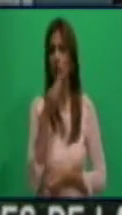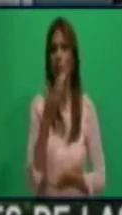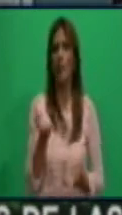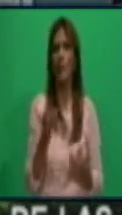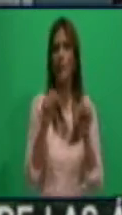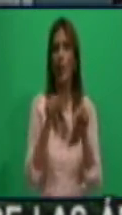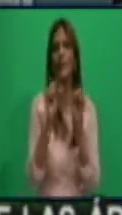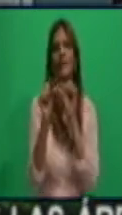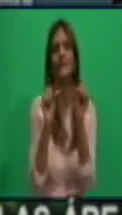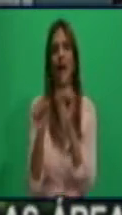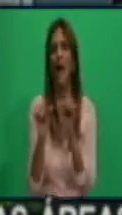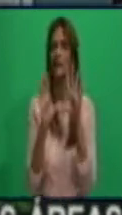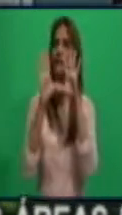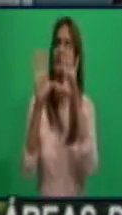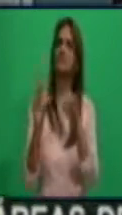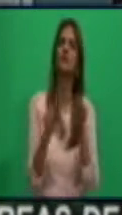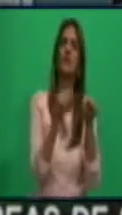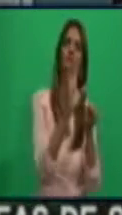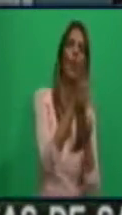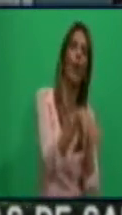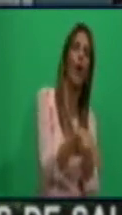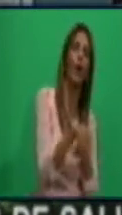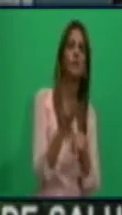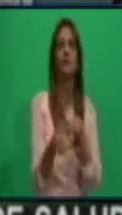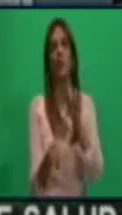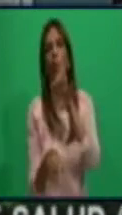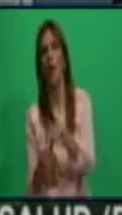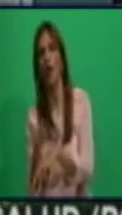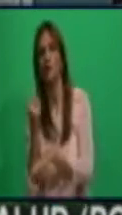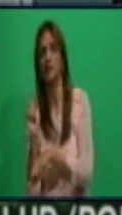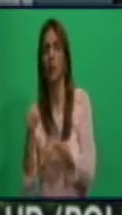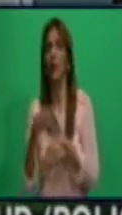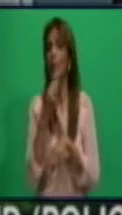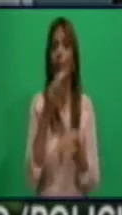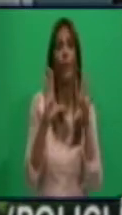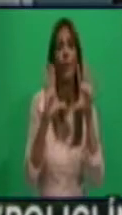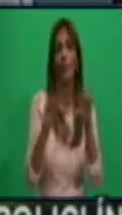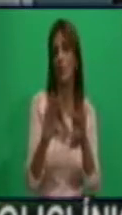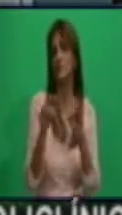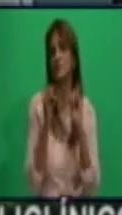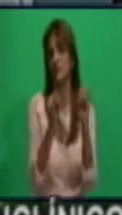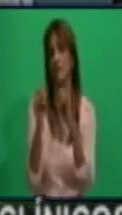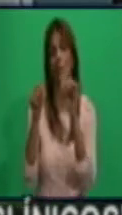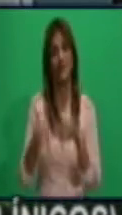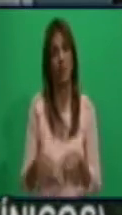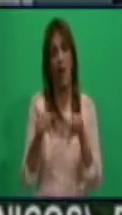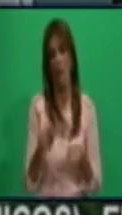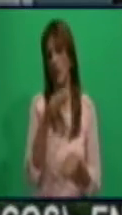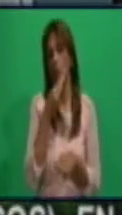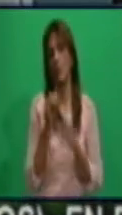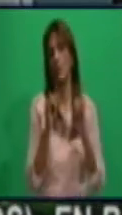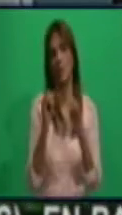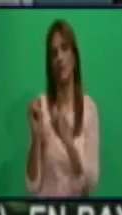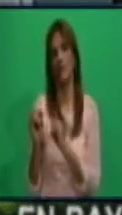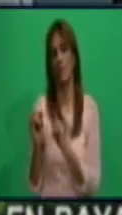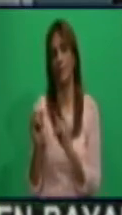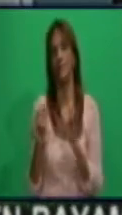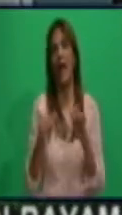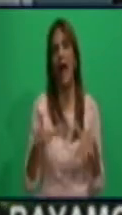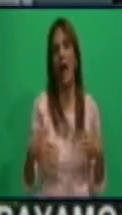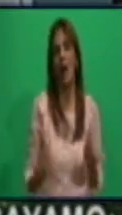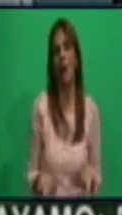entrar en detalle que si es de la Maguana, que si es de, no sé, otro nombre, no recuerdo otro nombre de Jiguaní. Ahora, lo que sí le